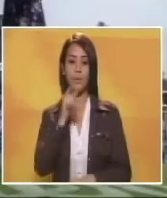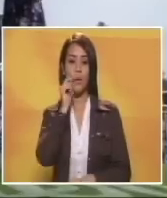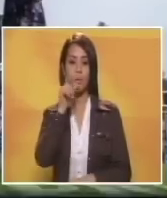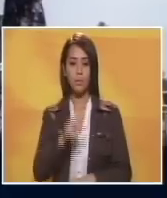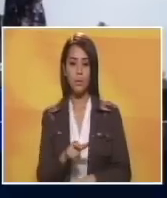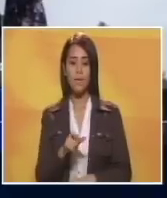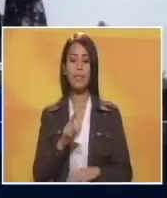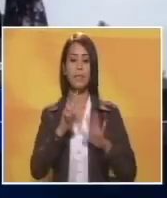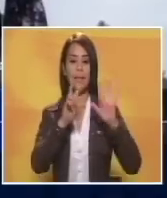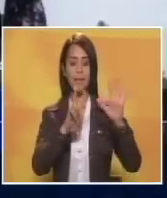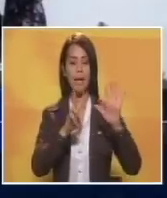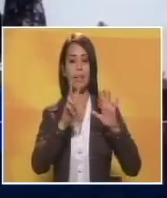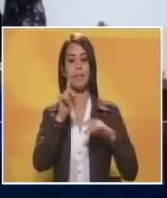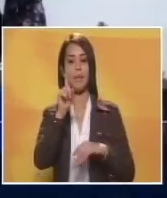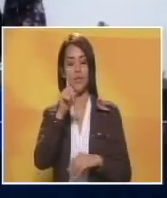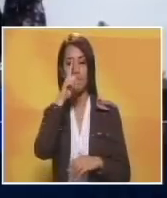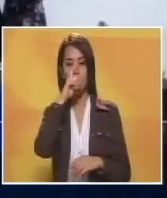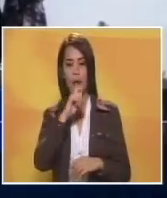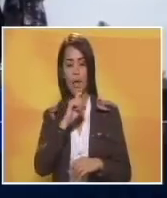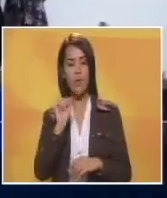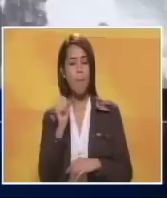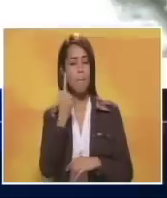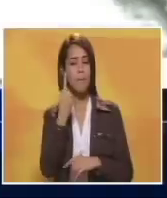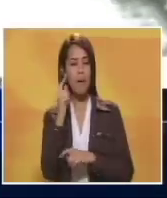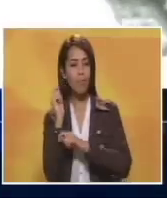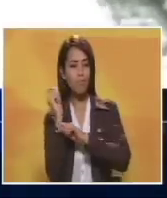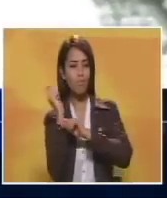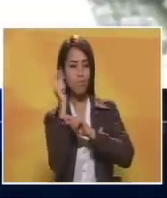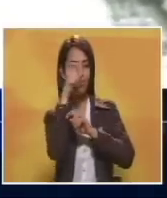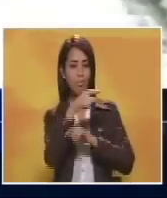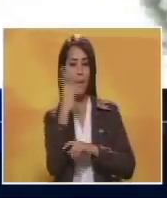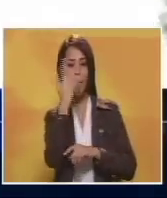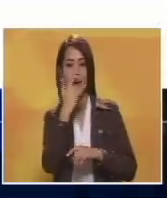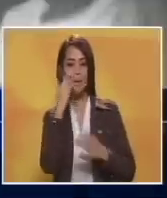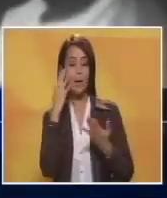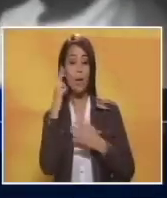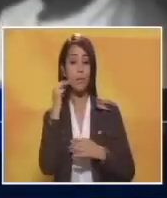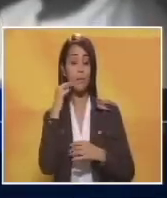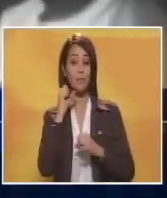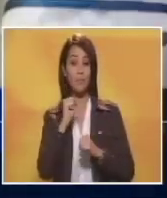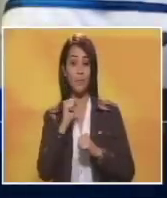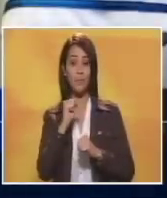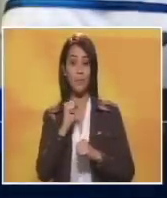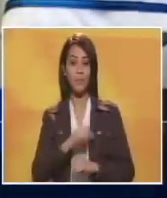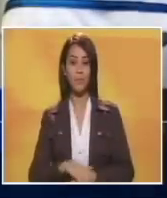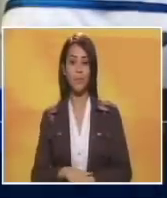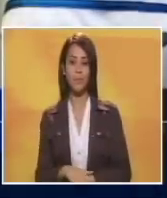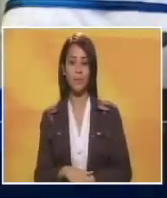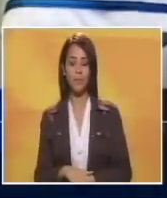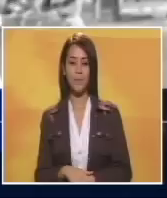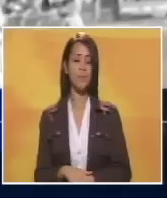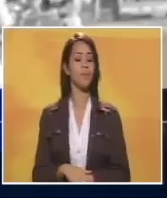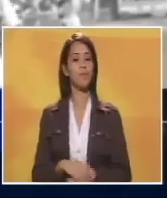hace 71 años a ser el primer pelotero afroamericano en jugar en el béisbol moderno de la Gran Carpa, vistiendo el uniforme de los